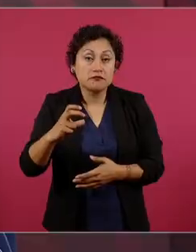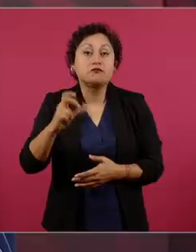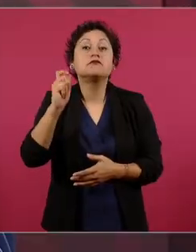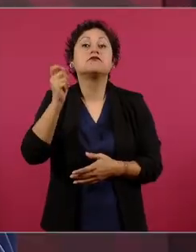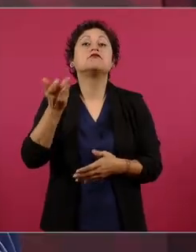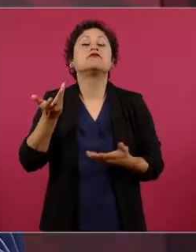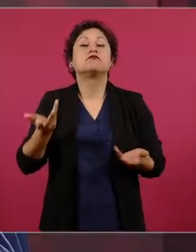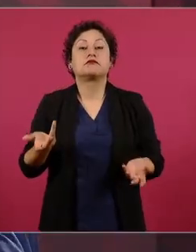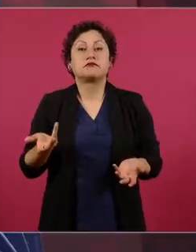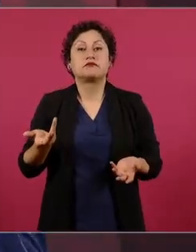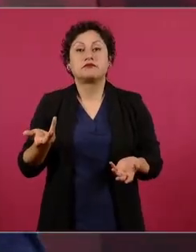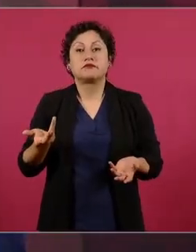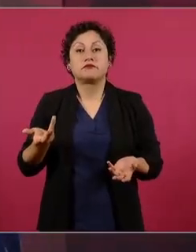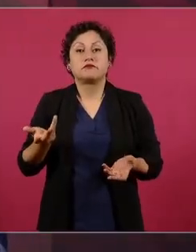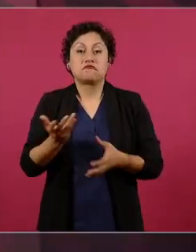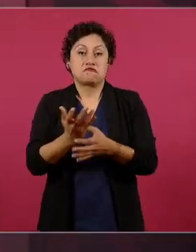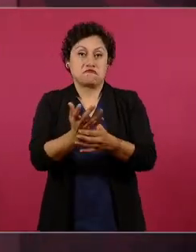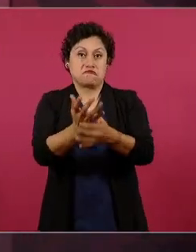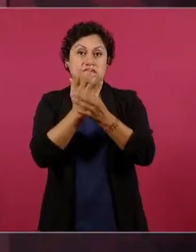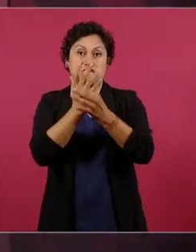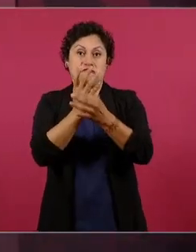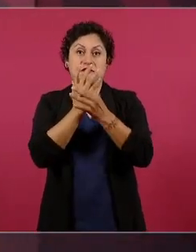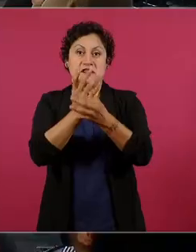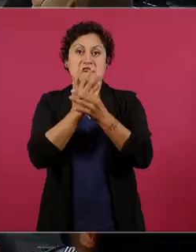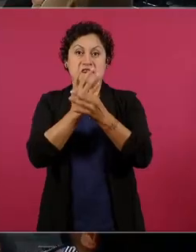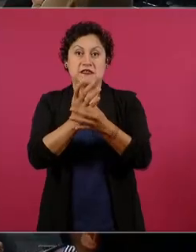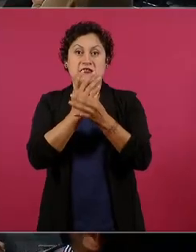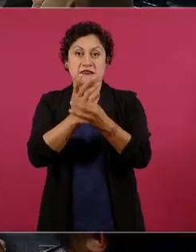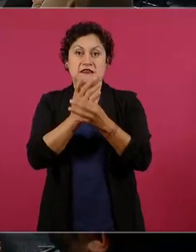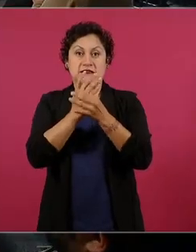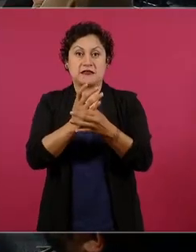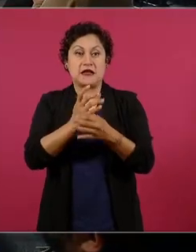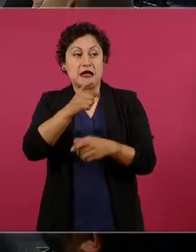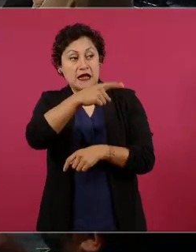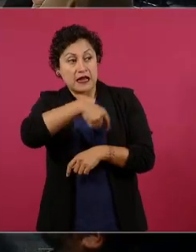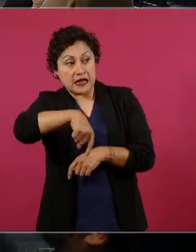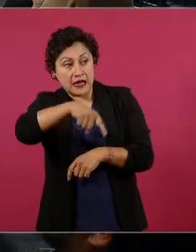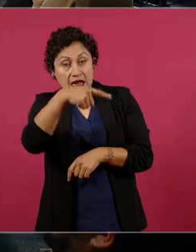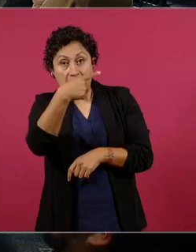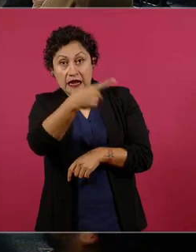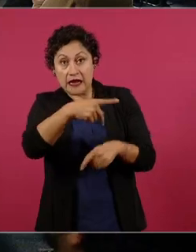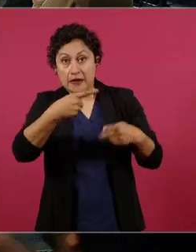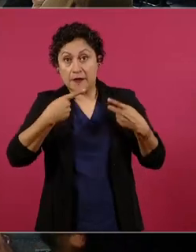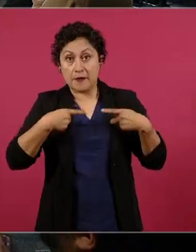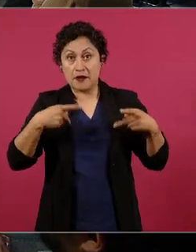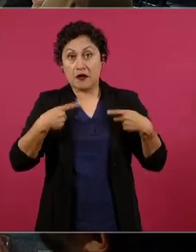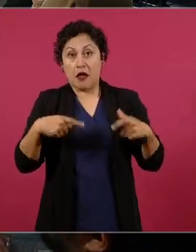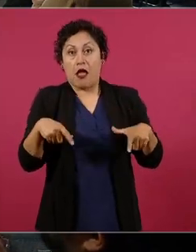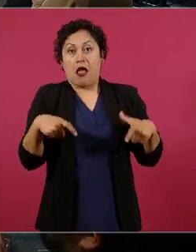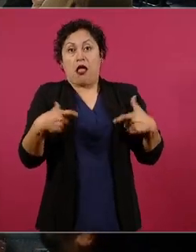el único dios de los oligarcas es el dinero.